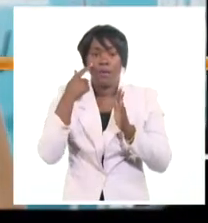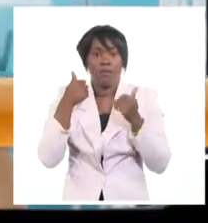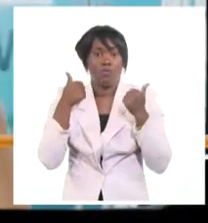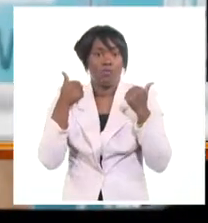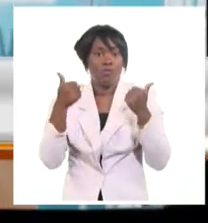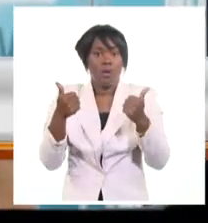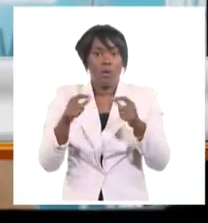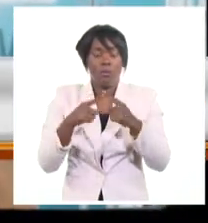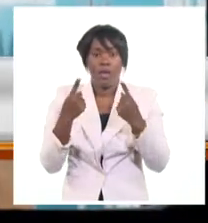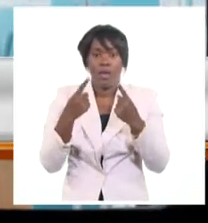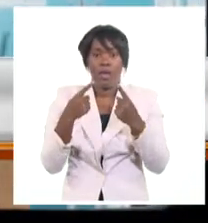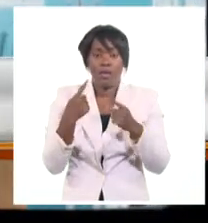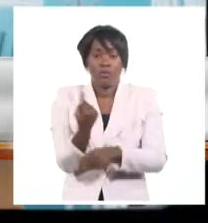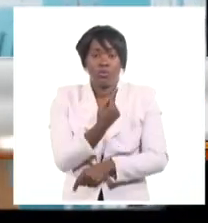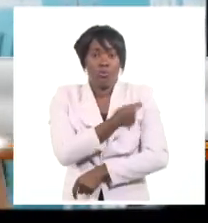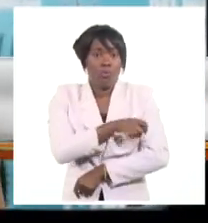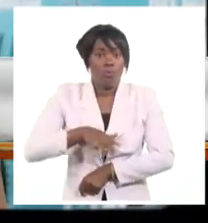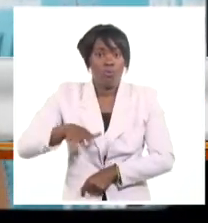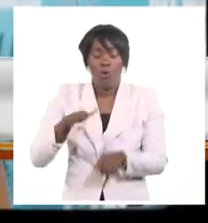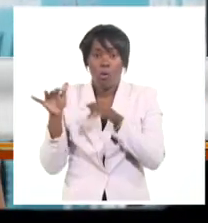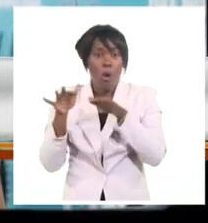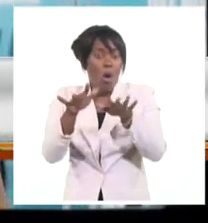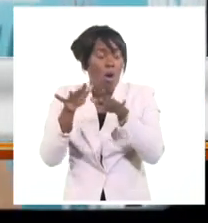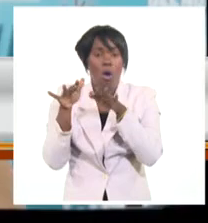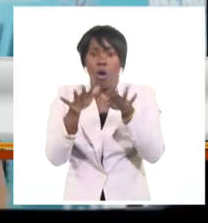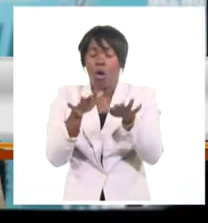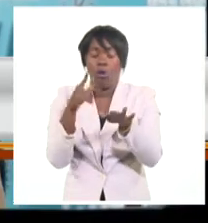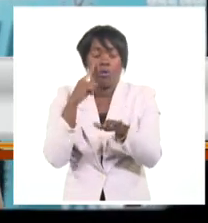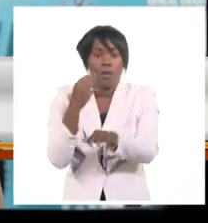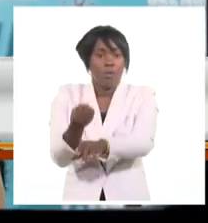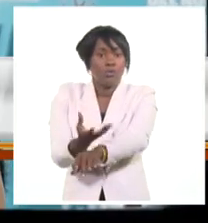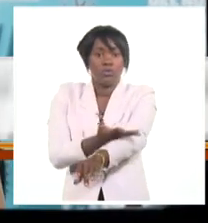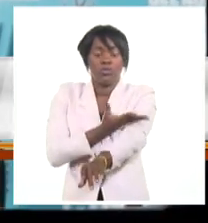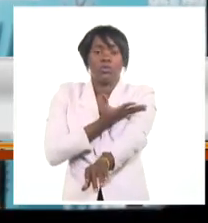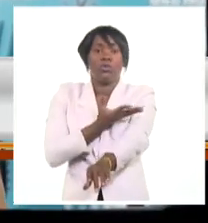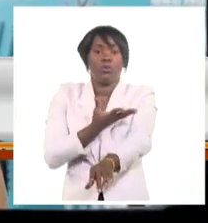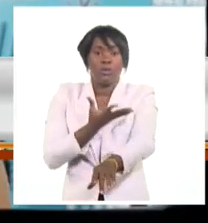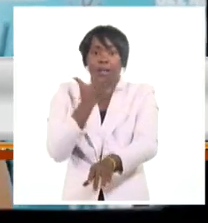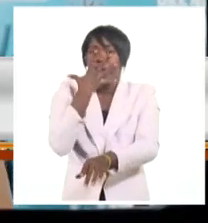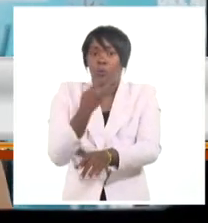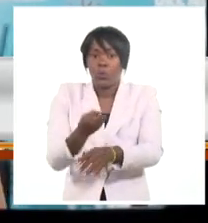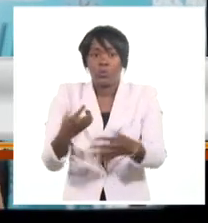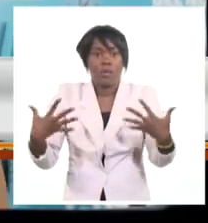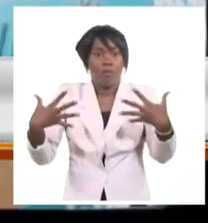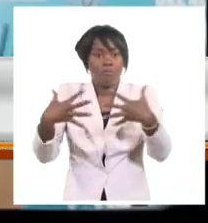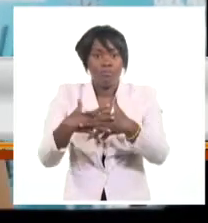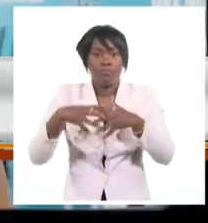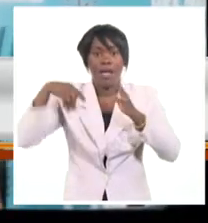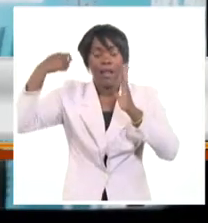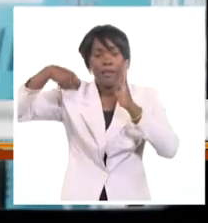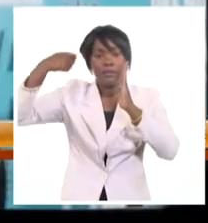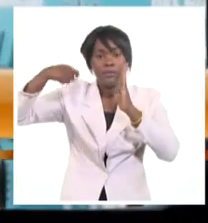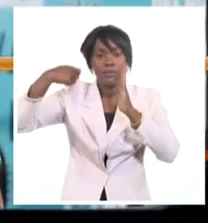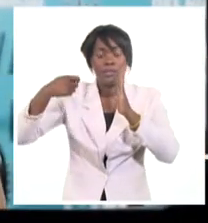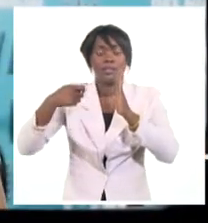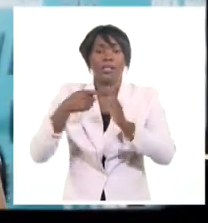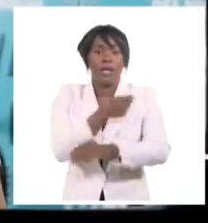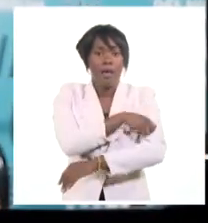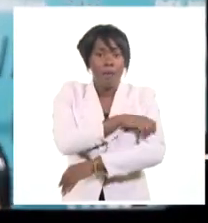cualquier lugar siento que la gente tiene una relación existencial con el cine y eso hace que las proyecciones sean muy especiales es un público